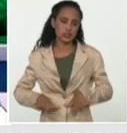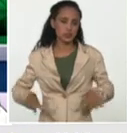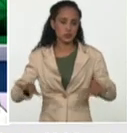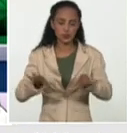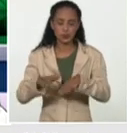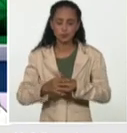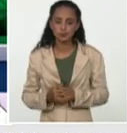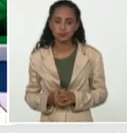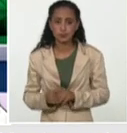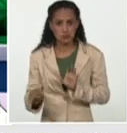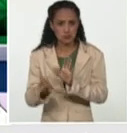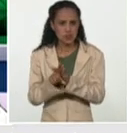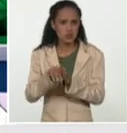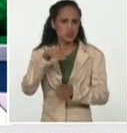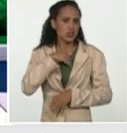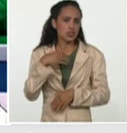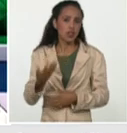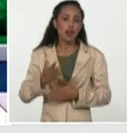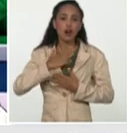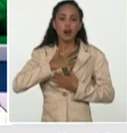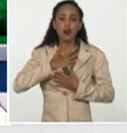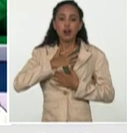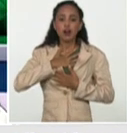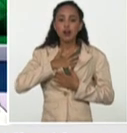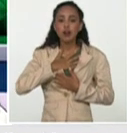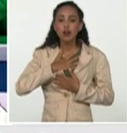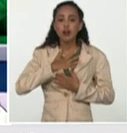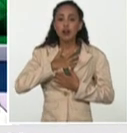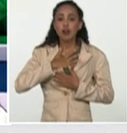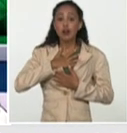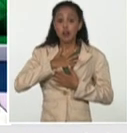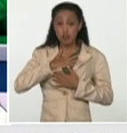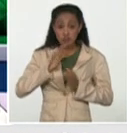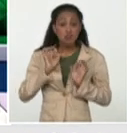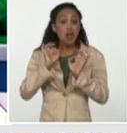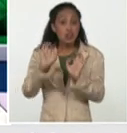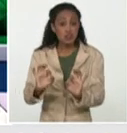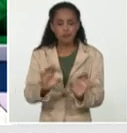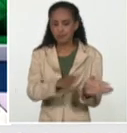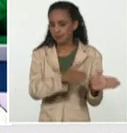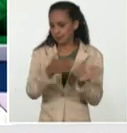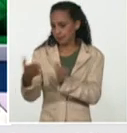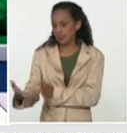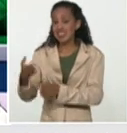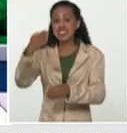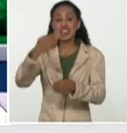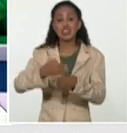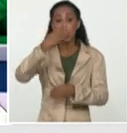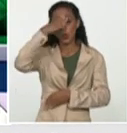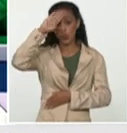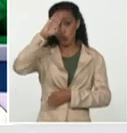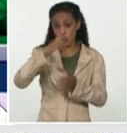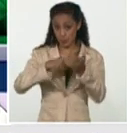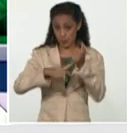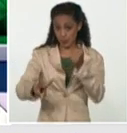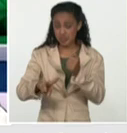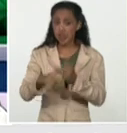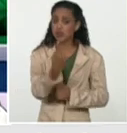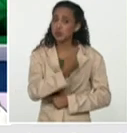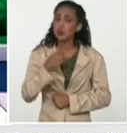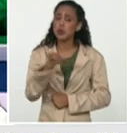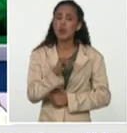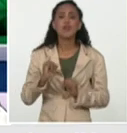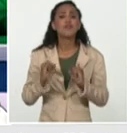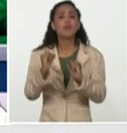Síntoma inicial, falta de aire. Y en Santiago de Cuba tenemos que lamentar el fallecimiento de una paciente